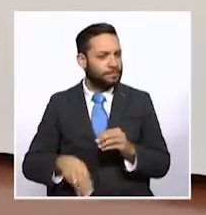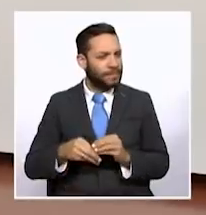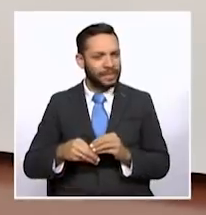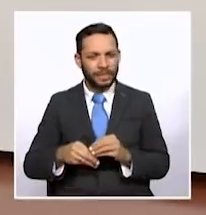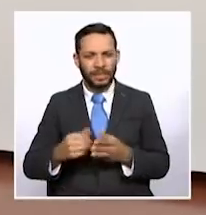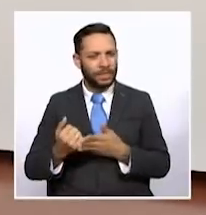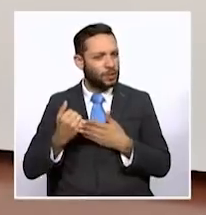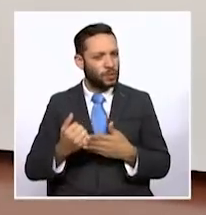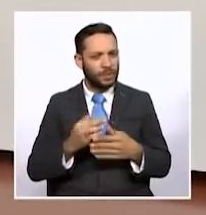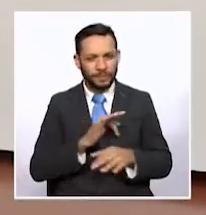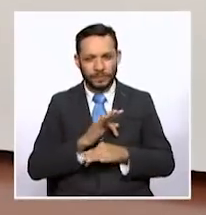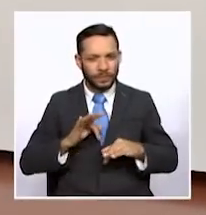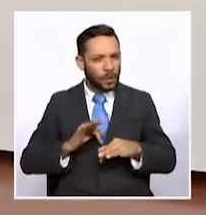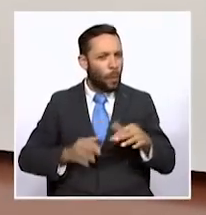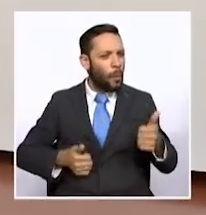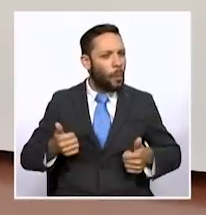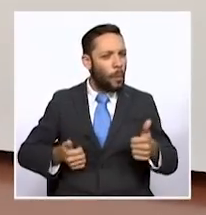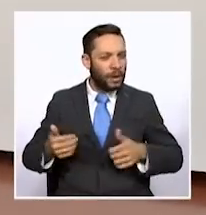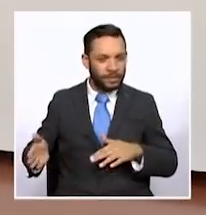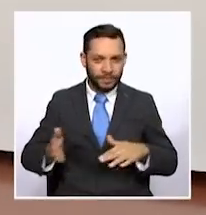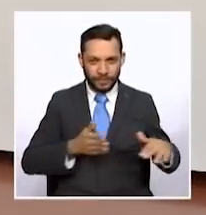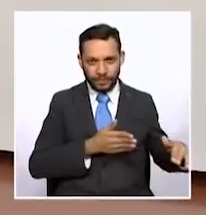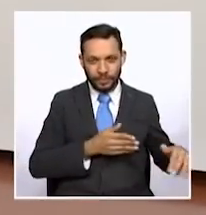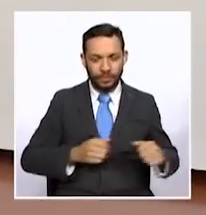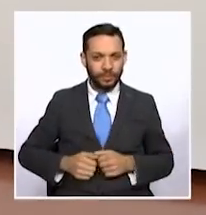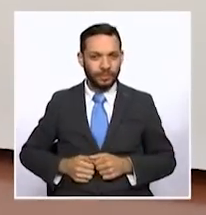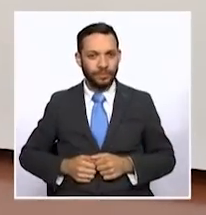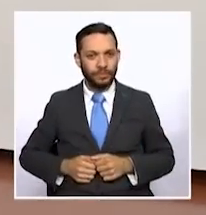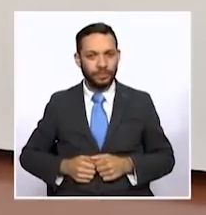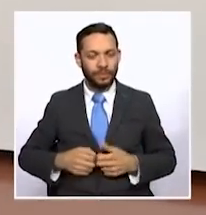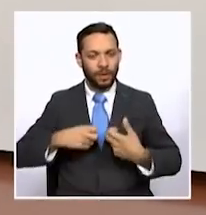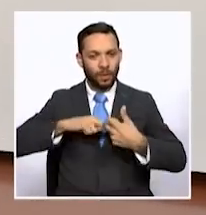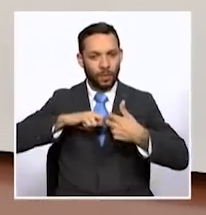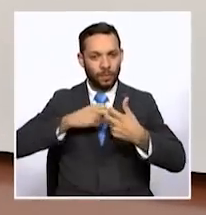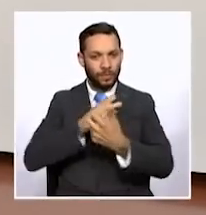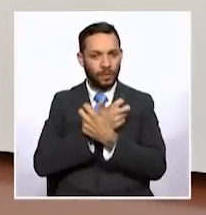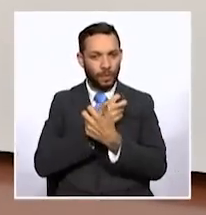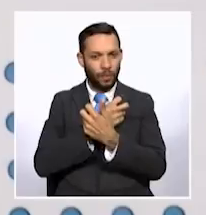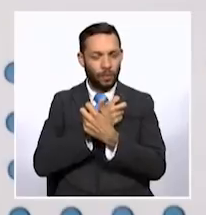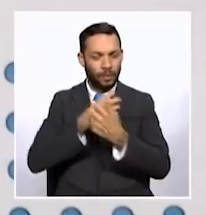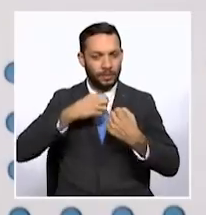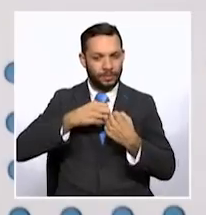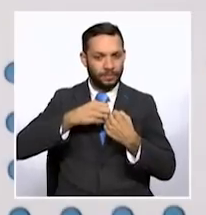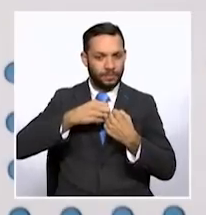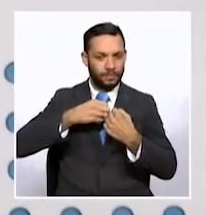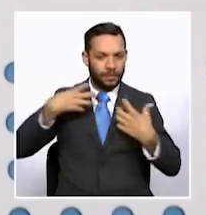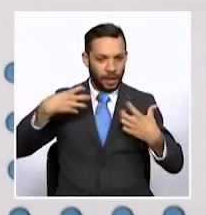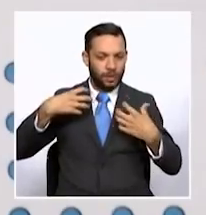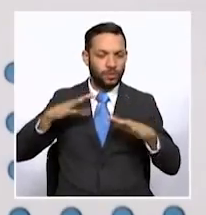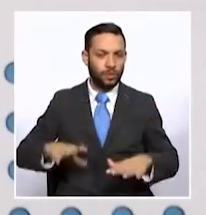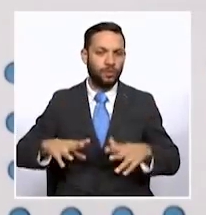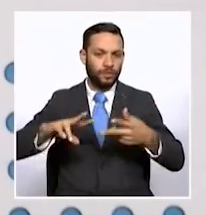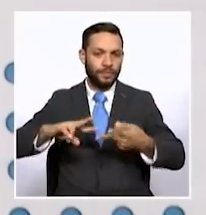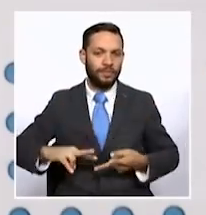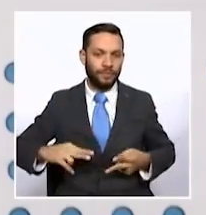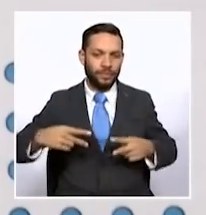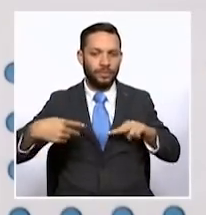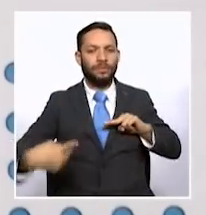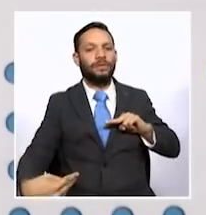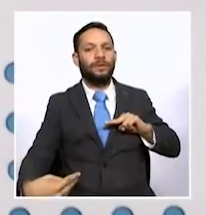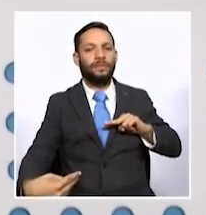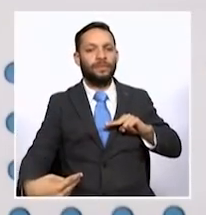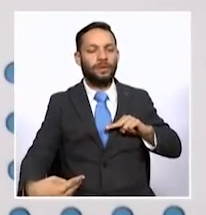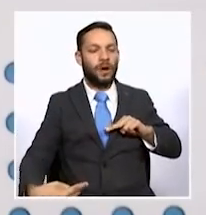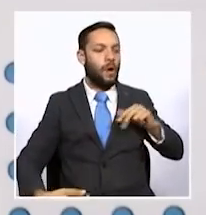de la mano. Dos preguntas que van muy ligadas, sí, señor. La artrosis, digamos que la artrosis tiene un componente genético que puede determinar qué pacientes